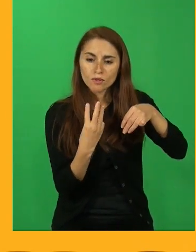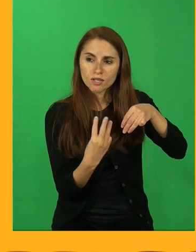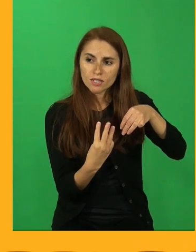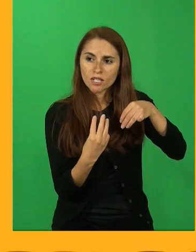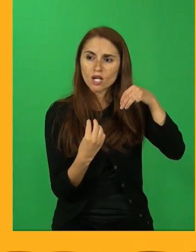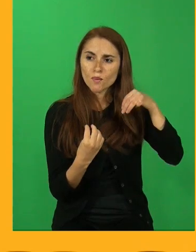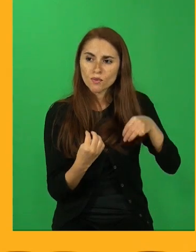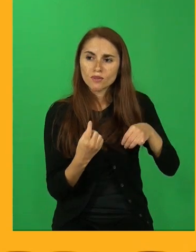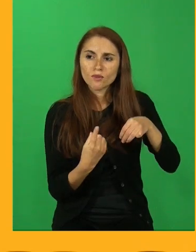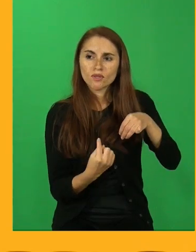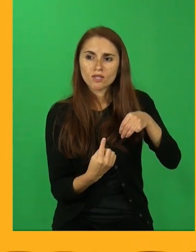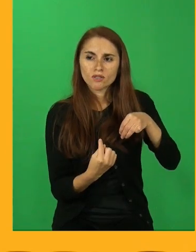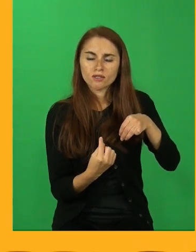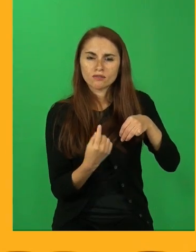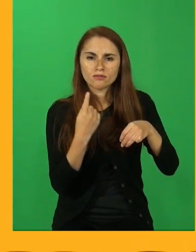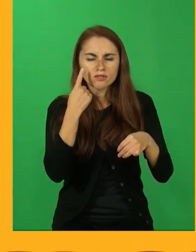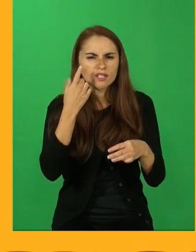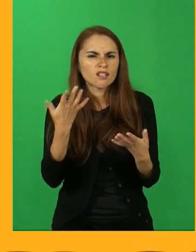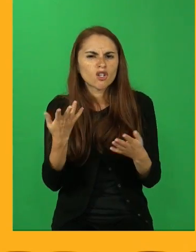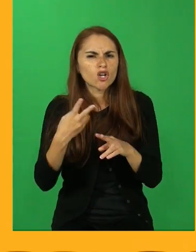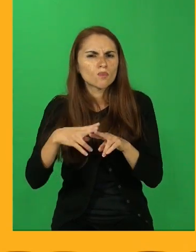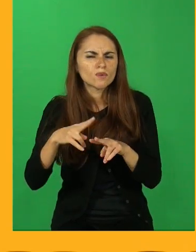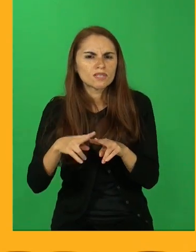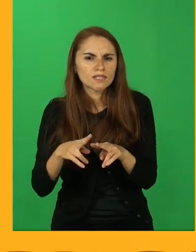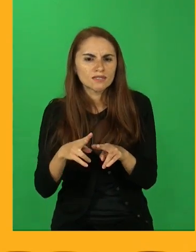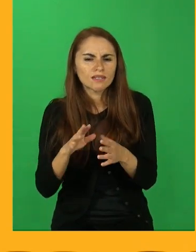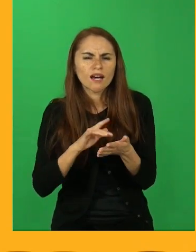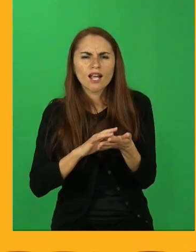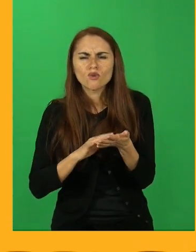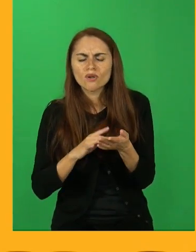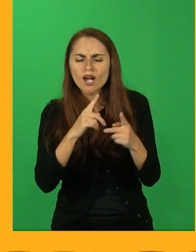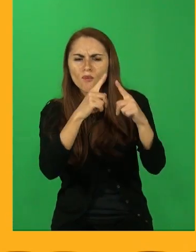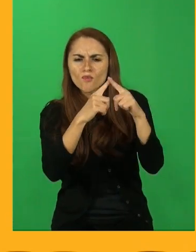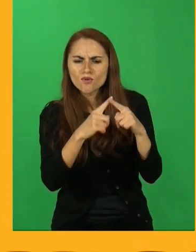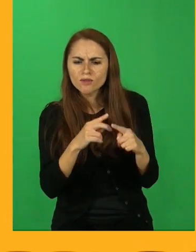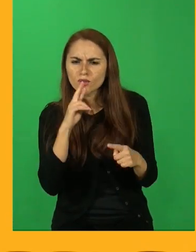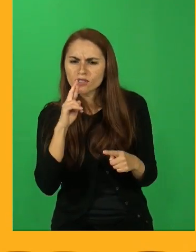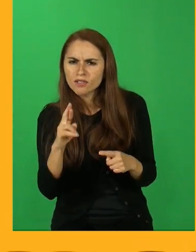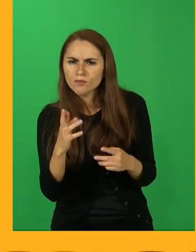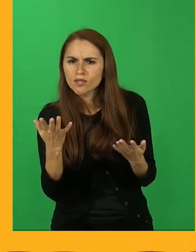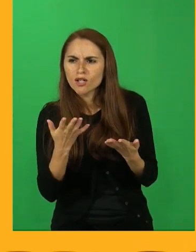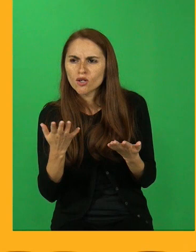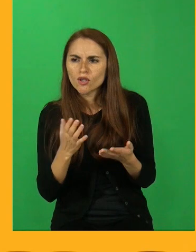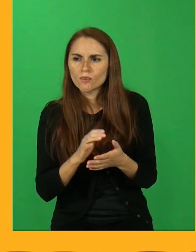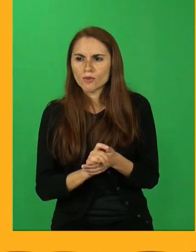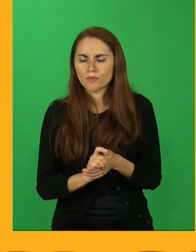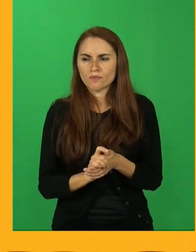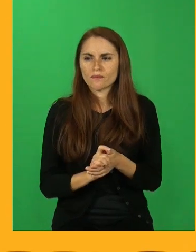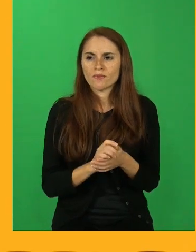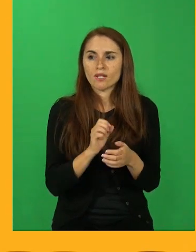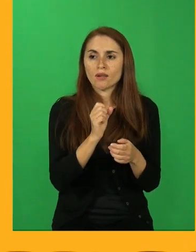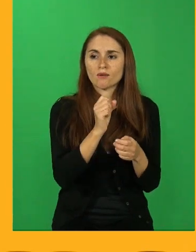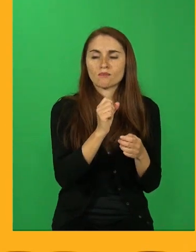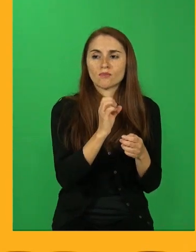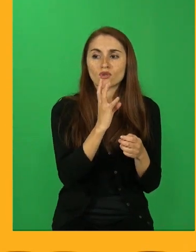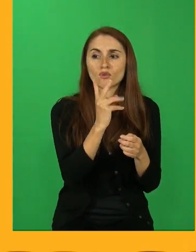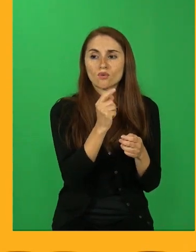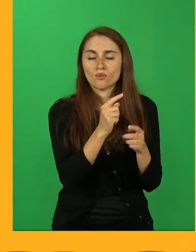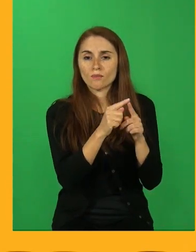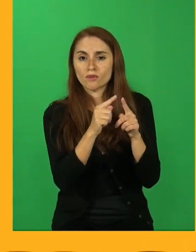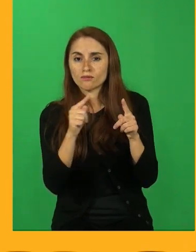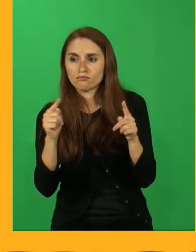11. ¿Qué tienes que aplicar? ¿Cómo se calculan los múltiplos? Acá están, ¿no es cierto?, los primeros 4